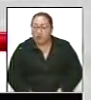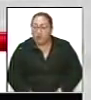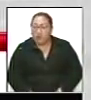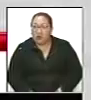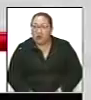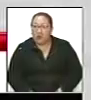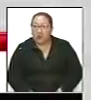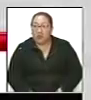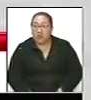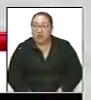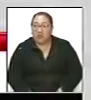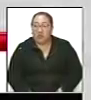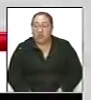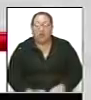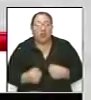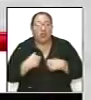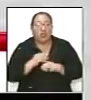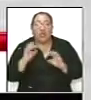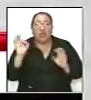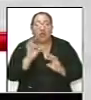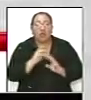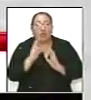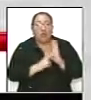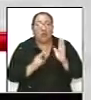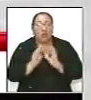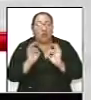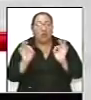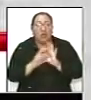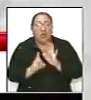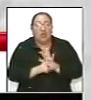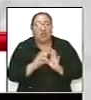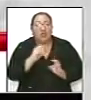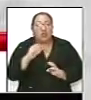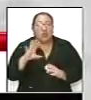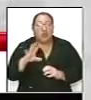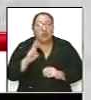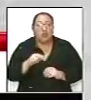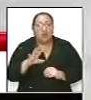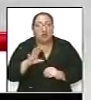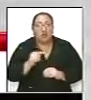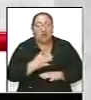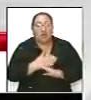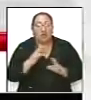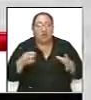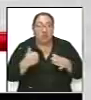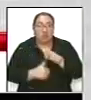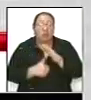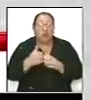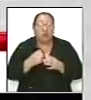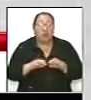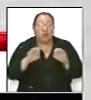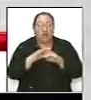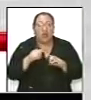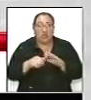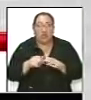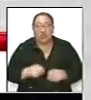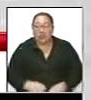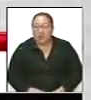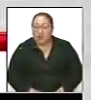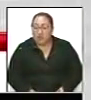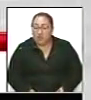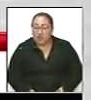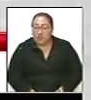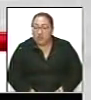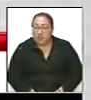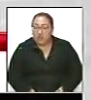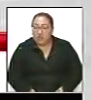disponía ningún reglamento, ninguna ley, la Directiva 005-2005, que es el corazón de esta, que es la médula central